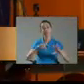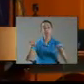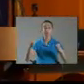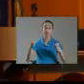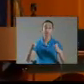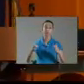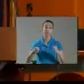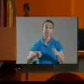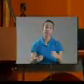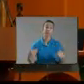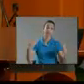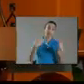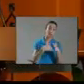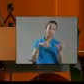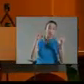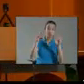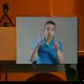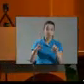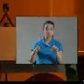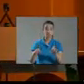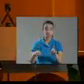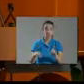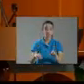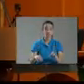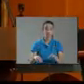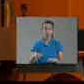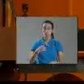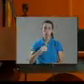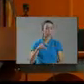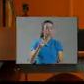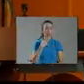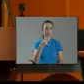Ok. Y viene y dice, no, ustedes no son dioses.